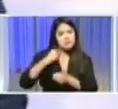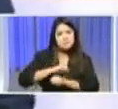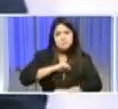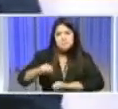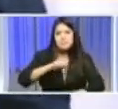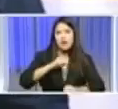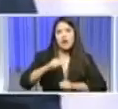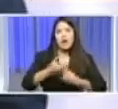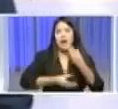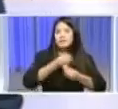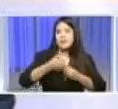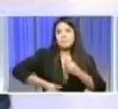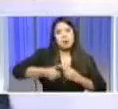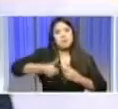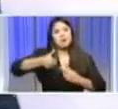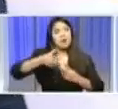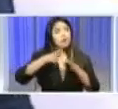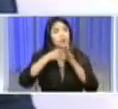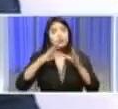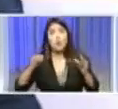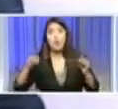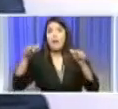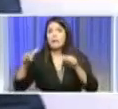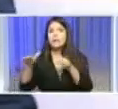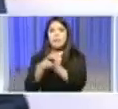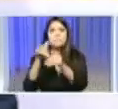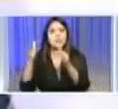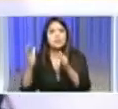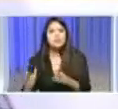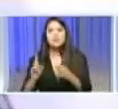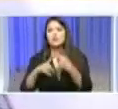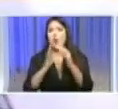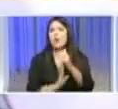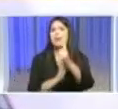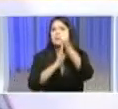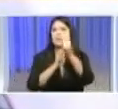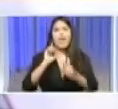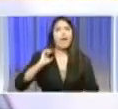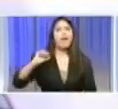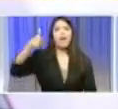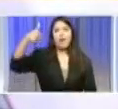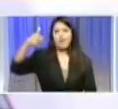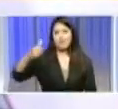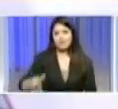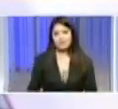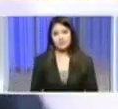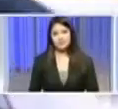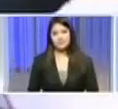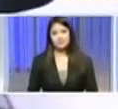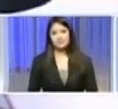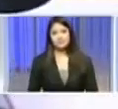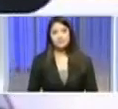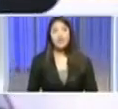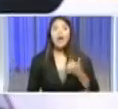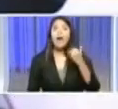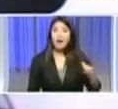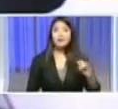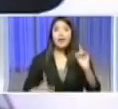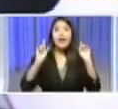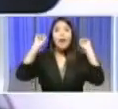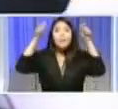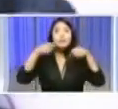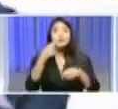con menos. Todos, aquí están ministros, ministras, dirigentes, jefes, jefas. Ahí está la Caperucita